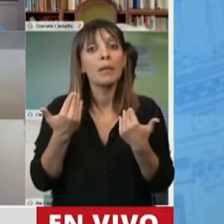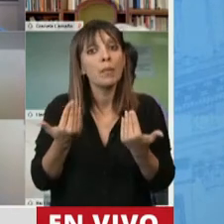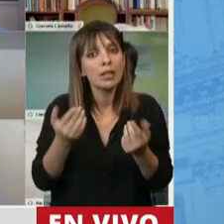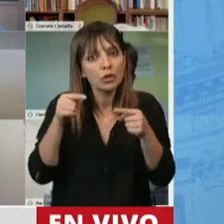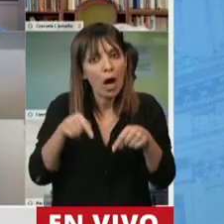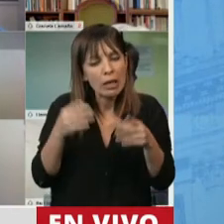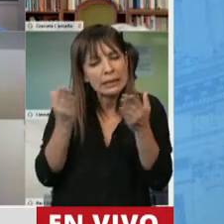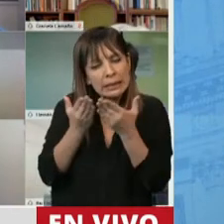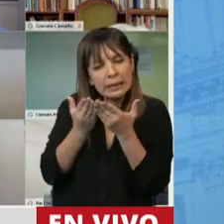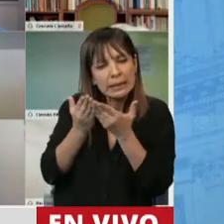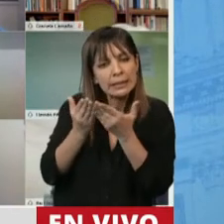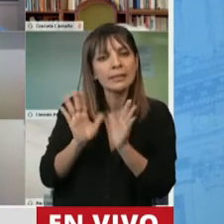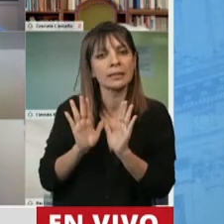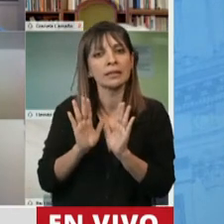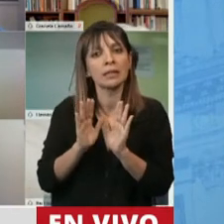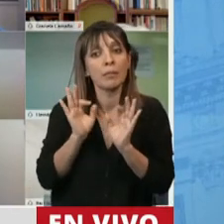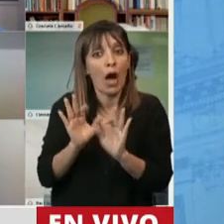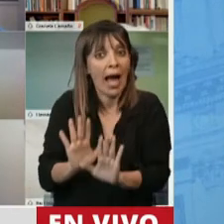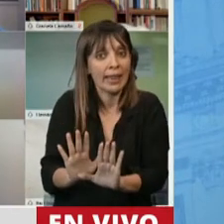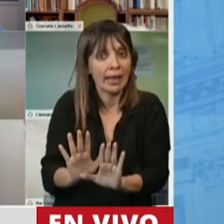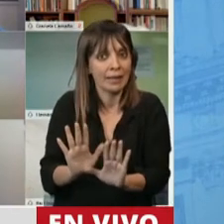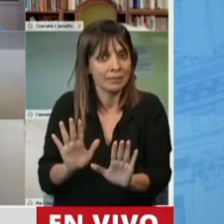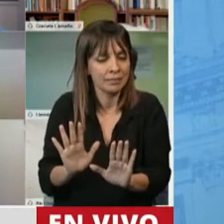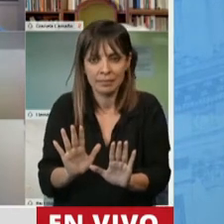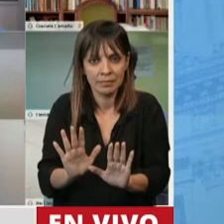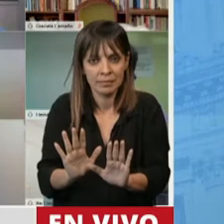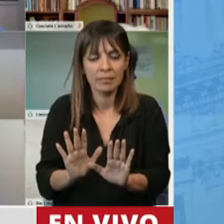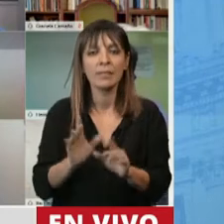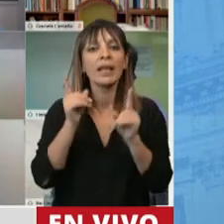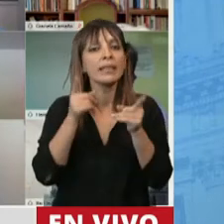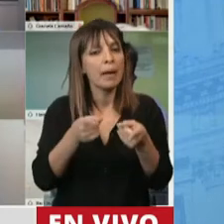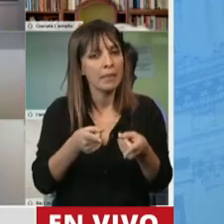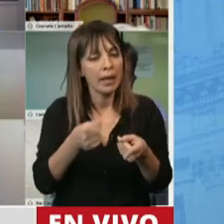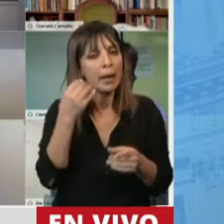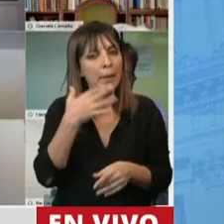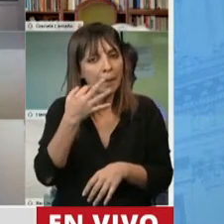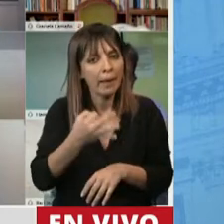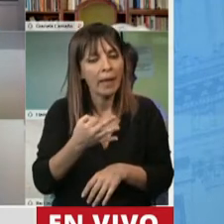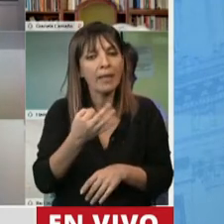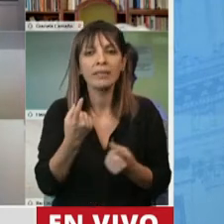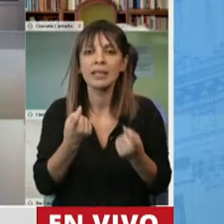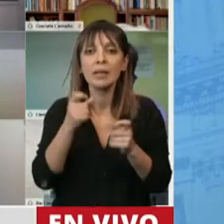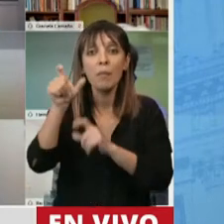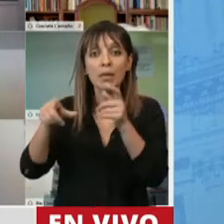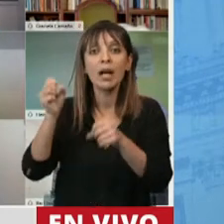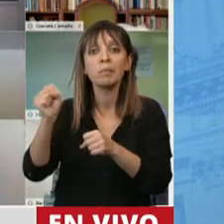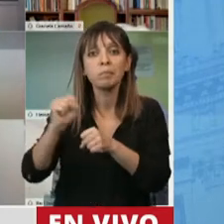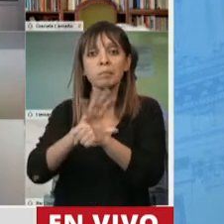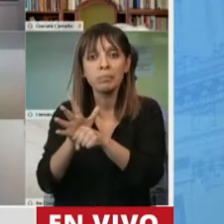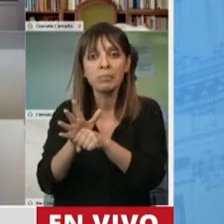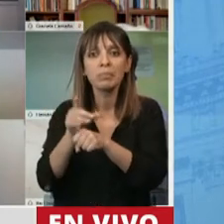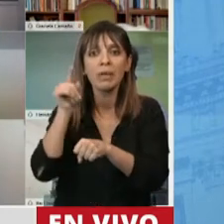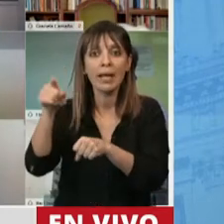está estudiando. Pero hasta ahí llegamos hoy. Y también es cierto que necesitamos que los pacientes recuperados donen